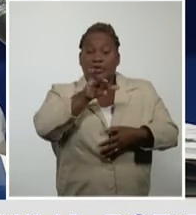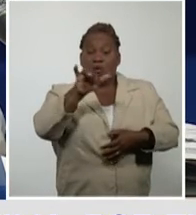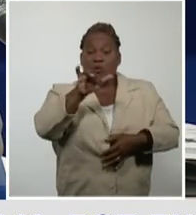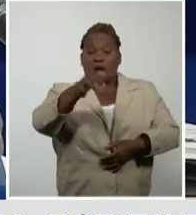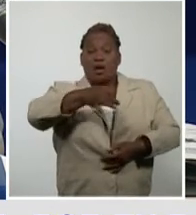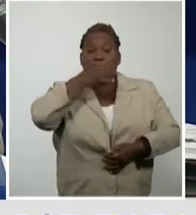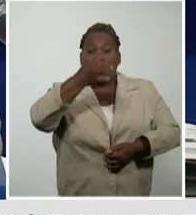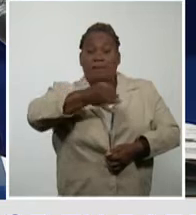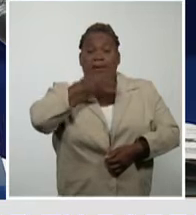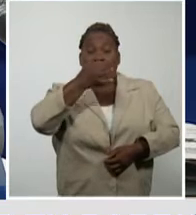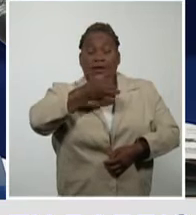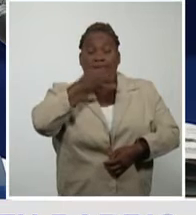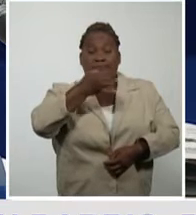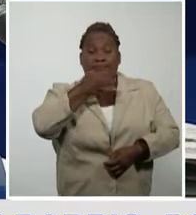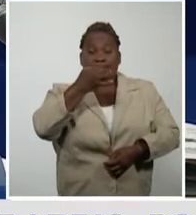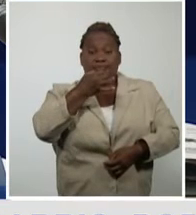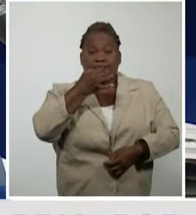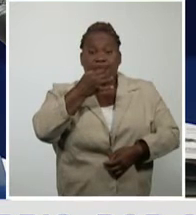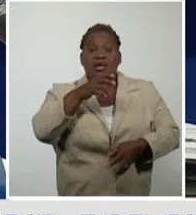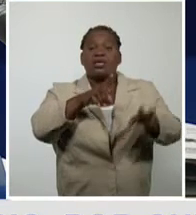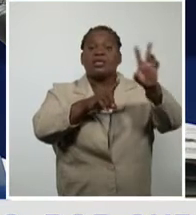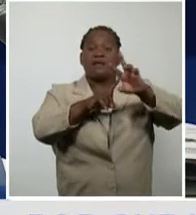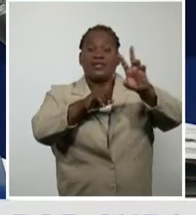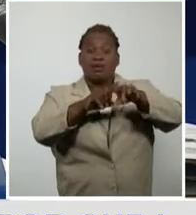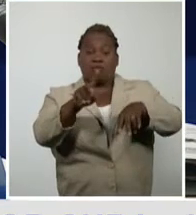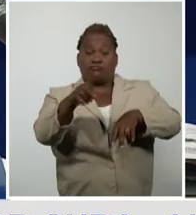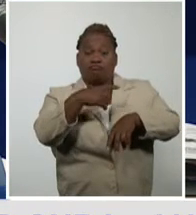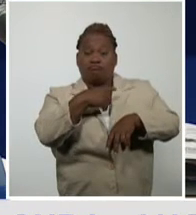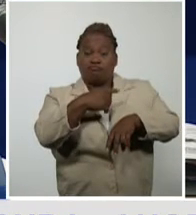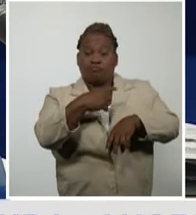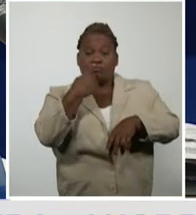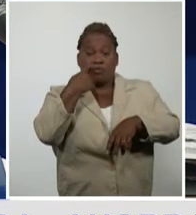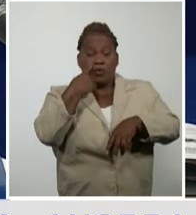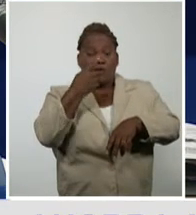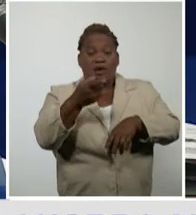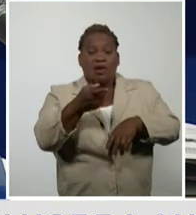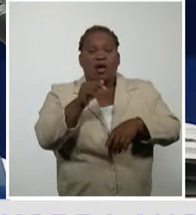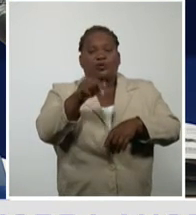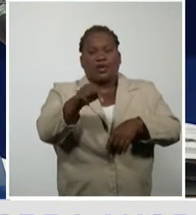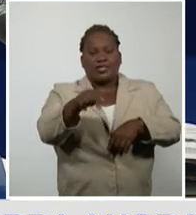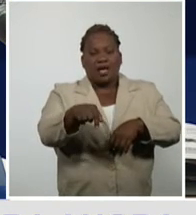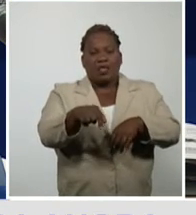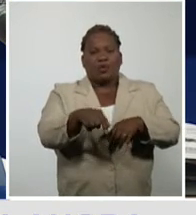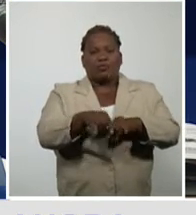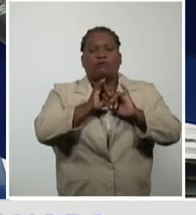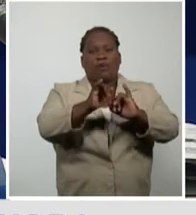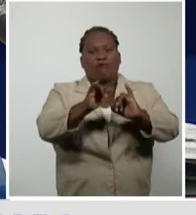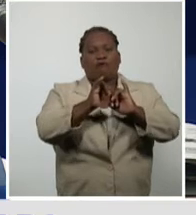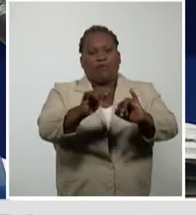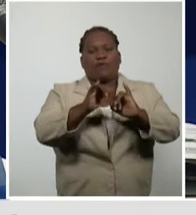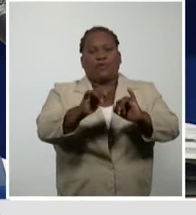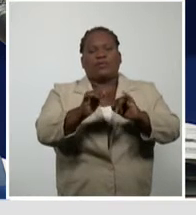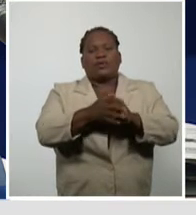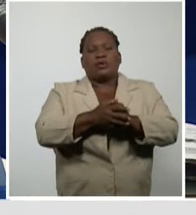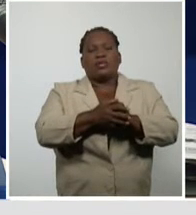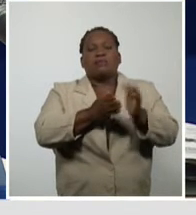cubanos y la televisión sobre todo, nos mantiene actualizados. Se mantienen